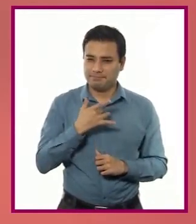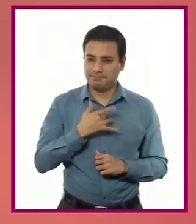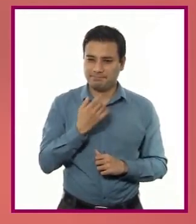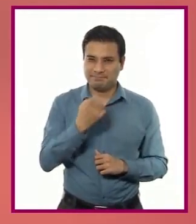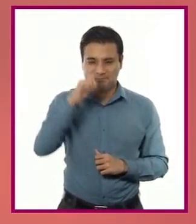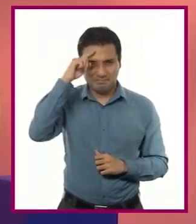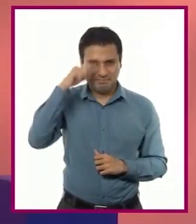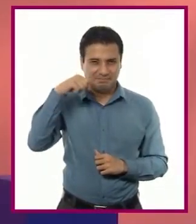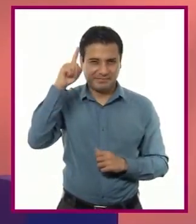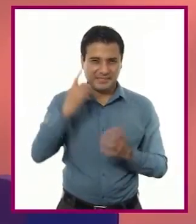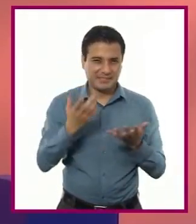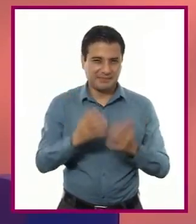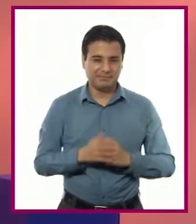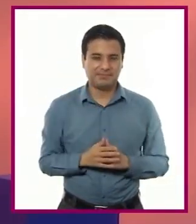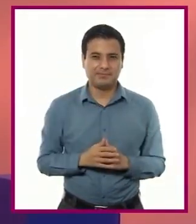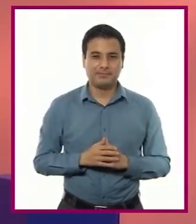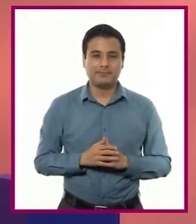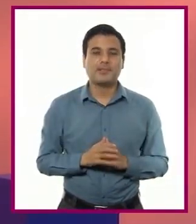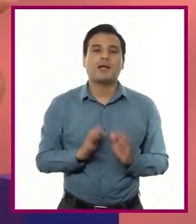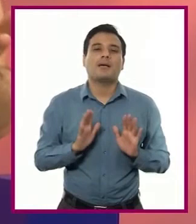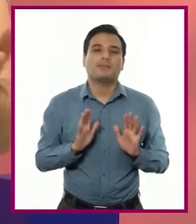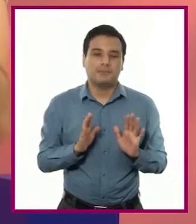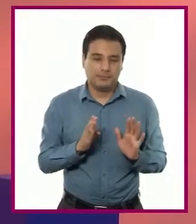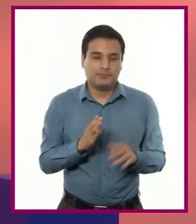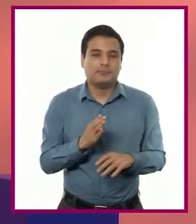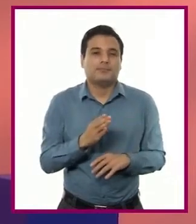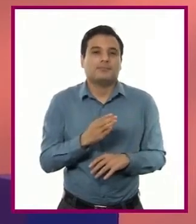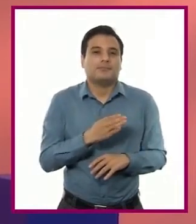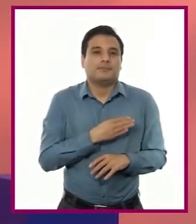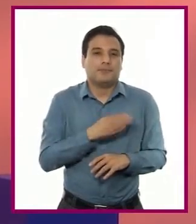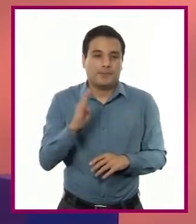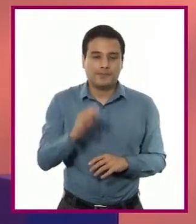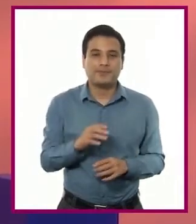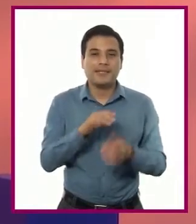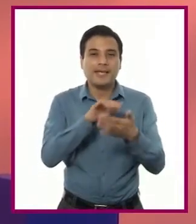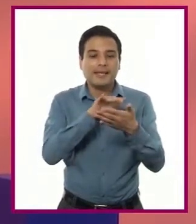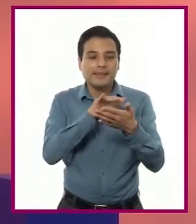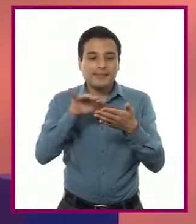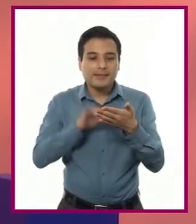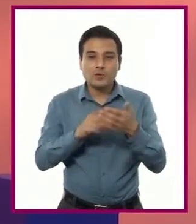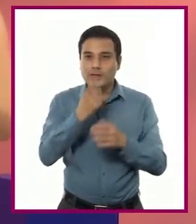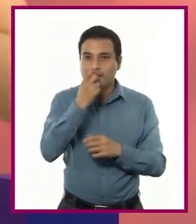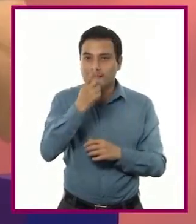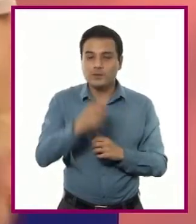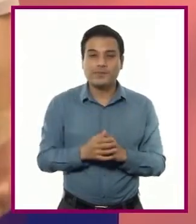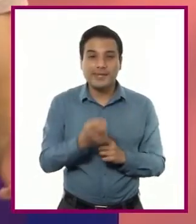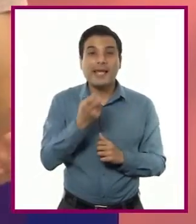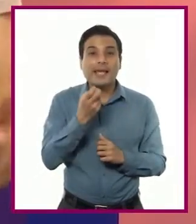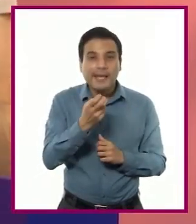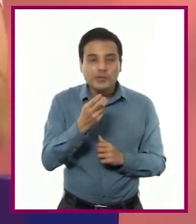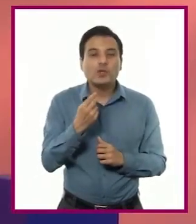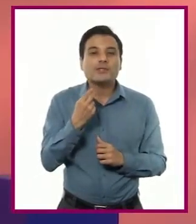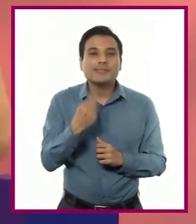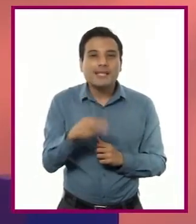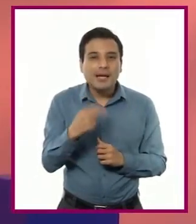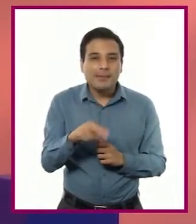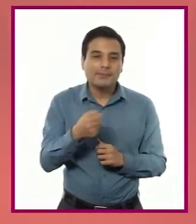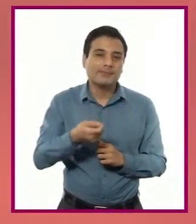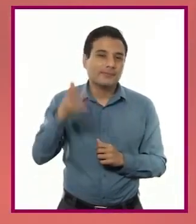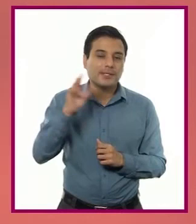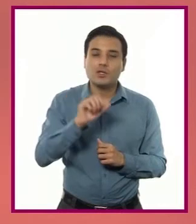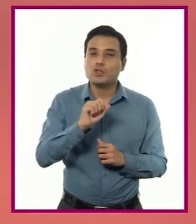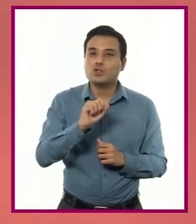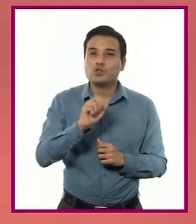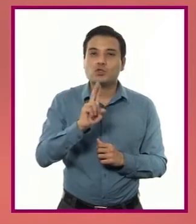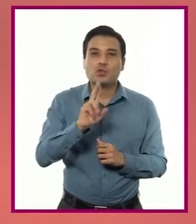sencilla de identificar. Bueno, así es, maestro. El texto dice claramente, a esto se le llama sublimación. Para ver ese